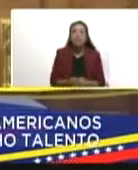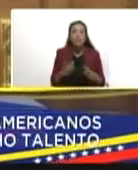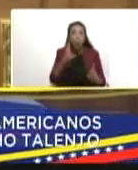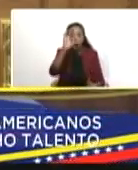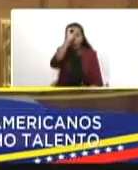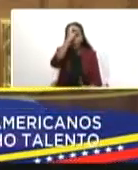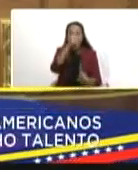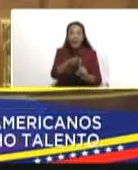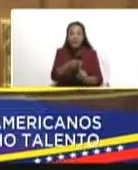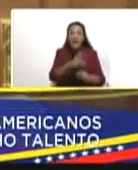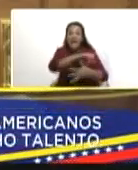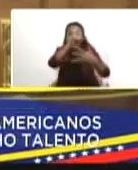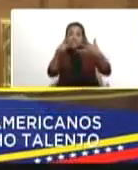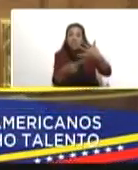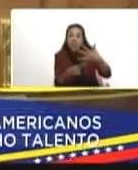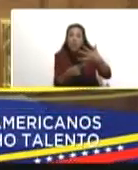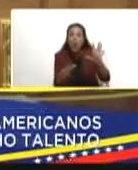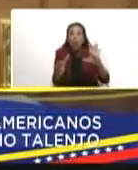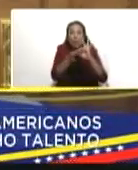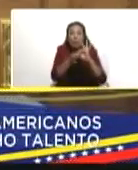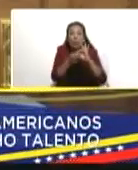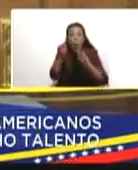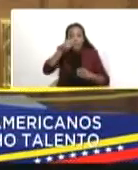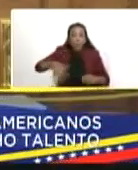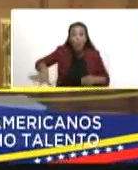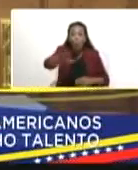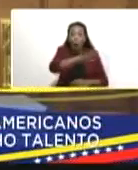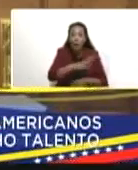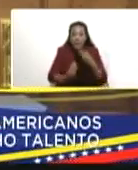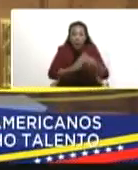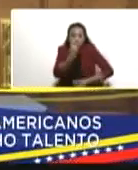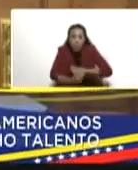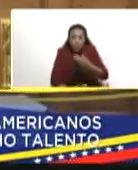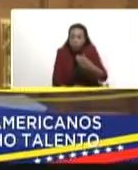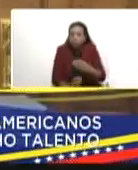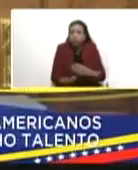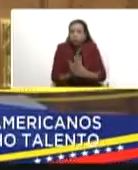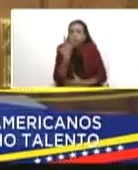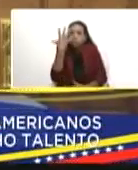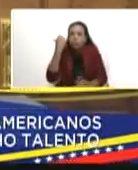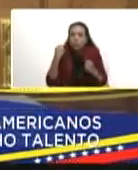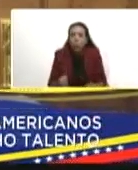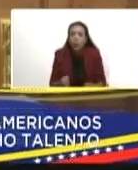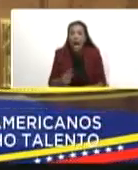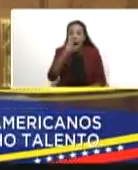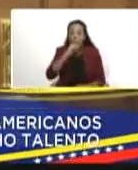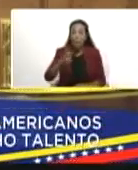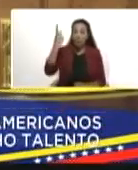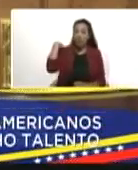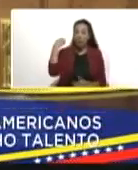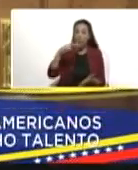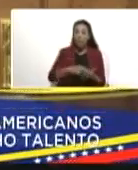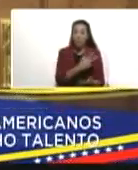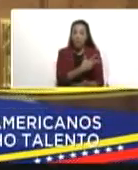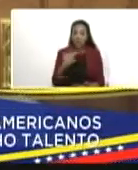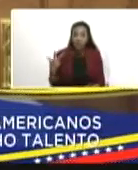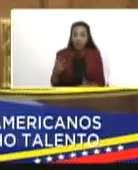objetivo de los cinco consensos y la unión nacional que gestamos el año pasado